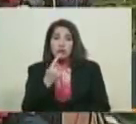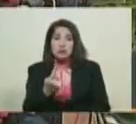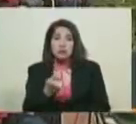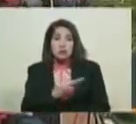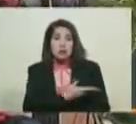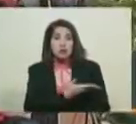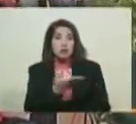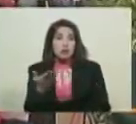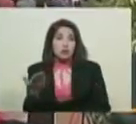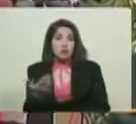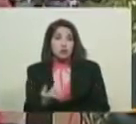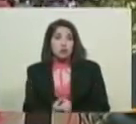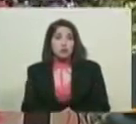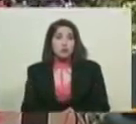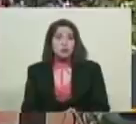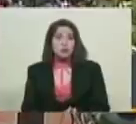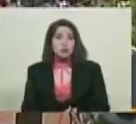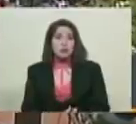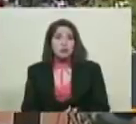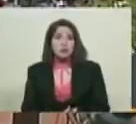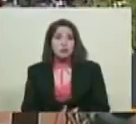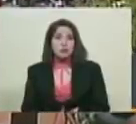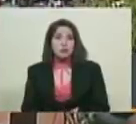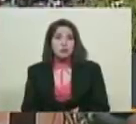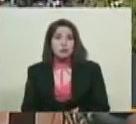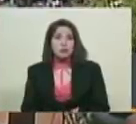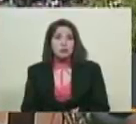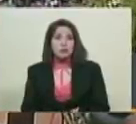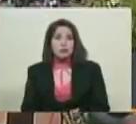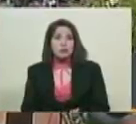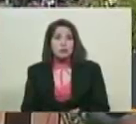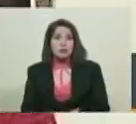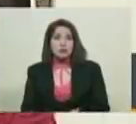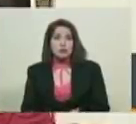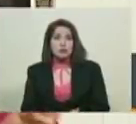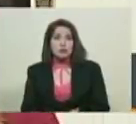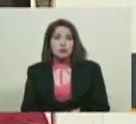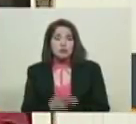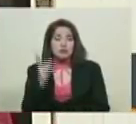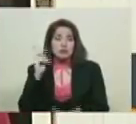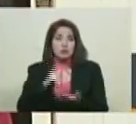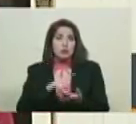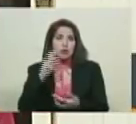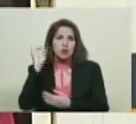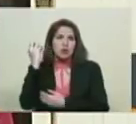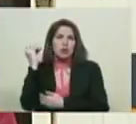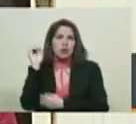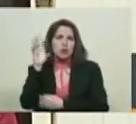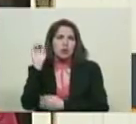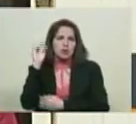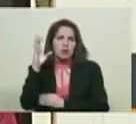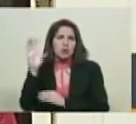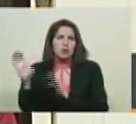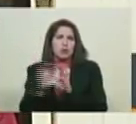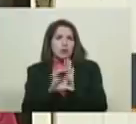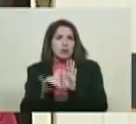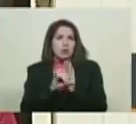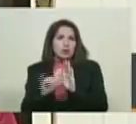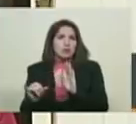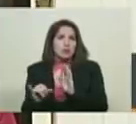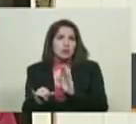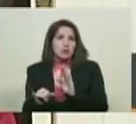hermanas, aquí están presentes también los constituyentes, compañeras, compañeros,